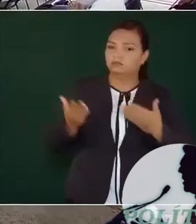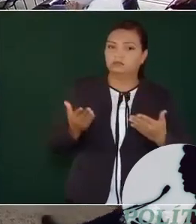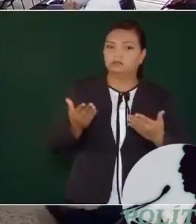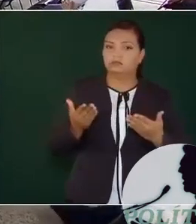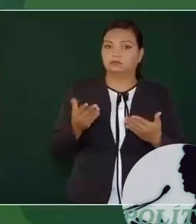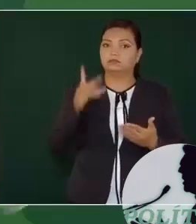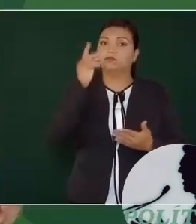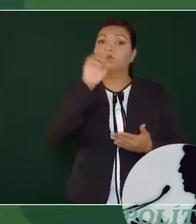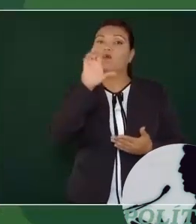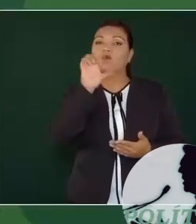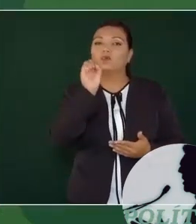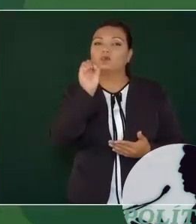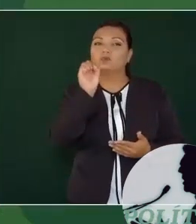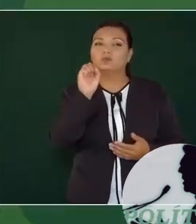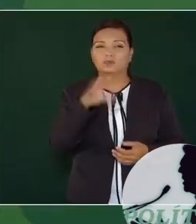porros